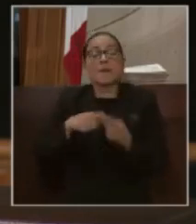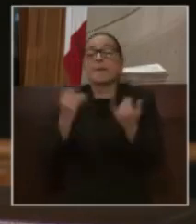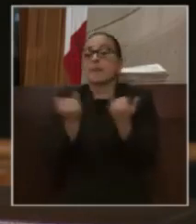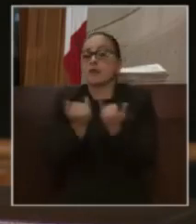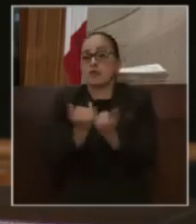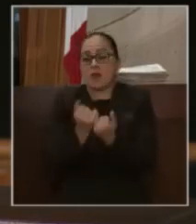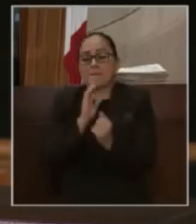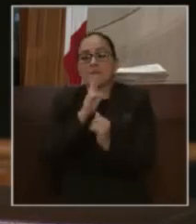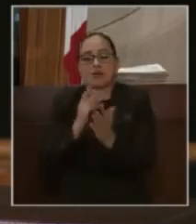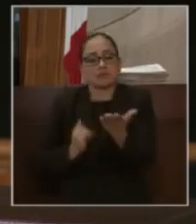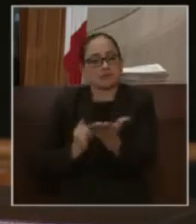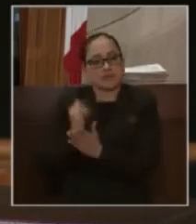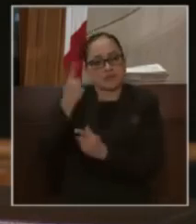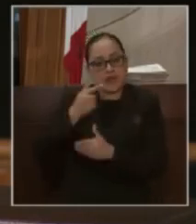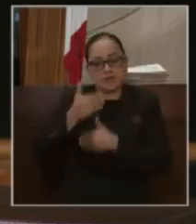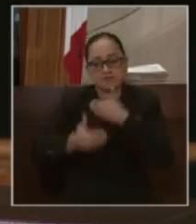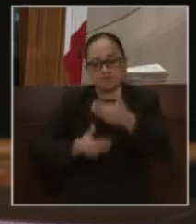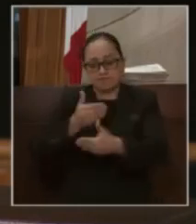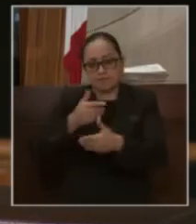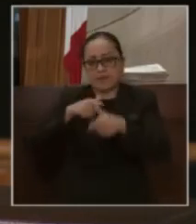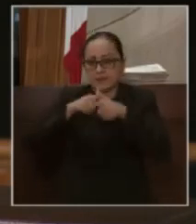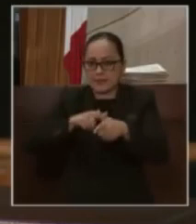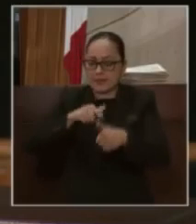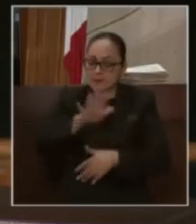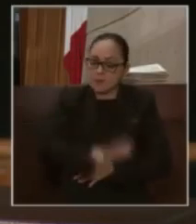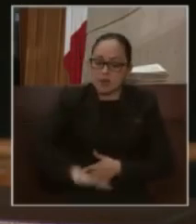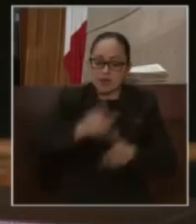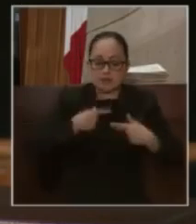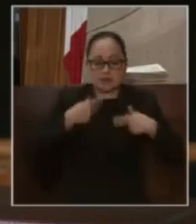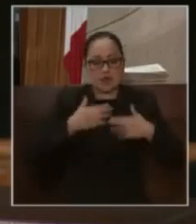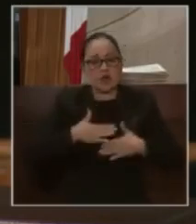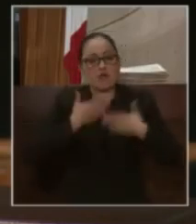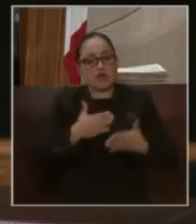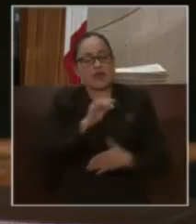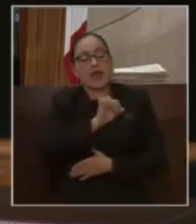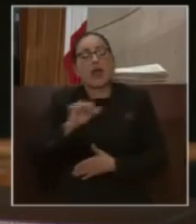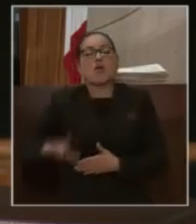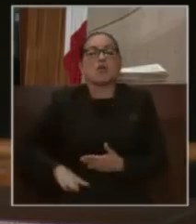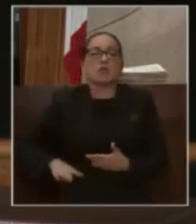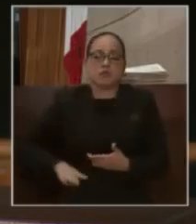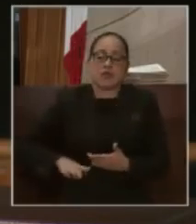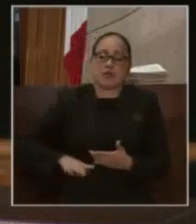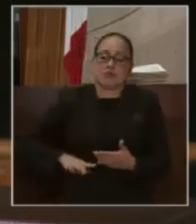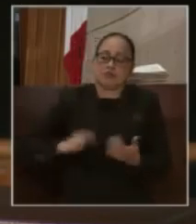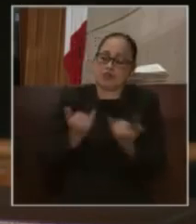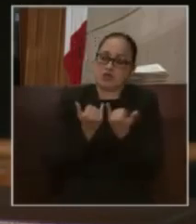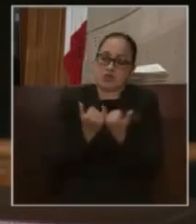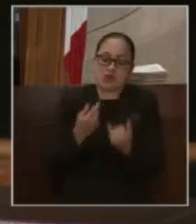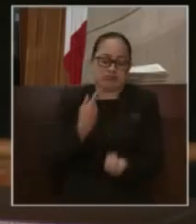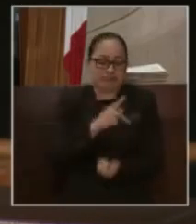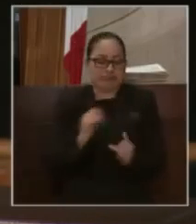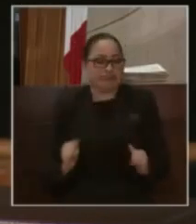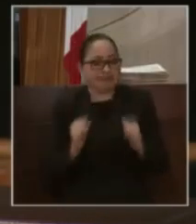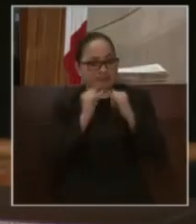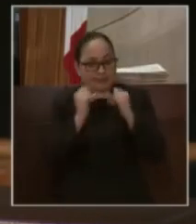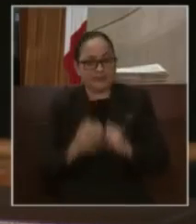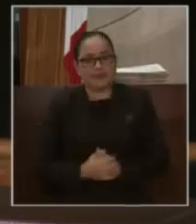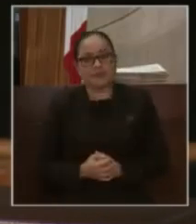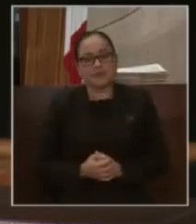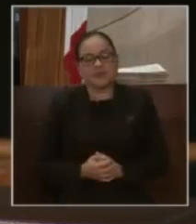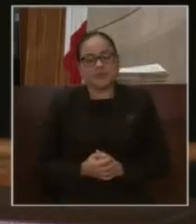los mejores caminos para fortalecer la confianza en la democracia y sus instituciones.